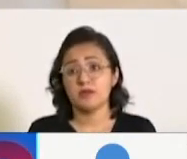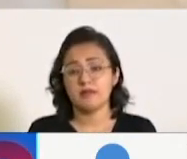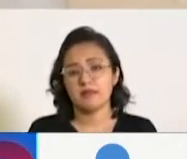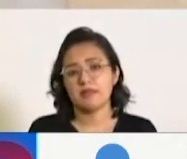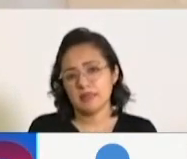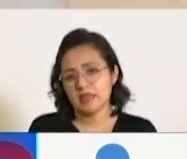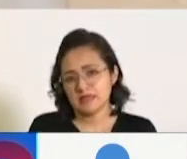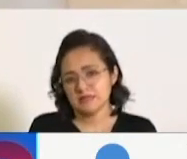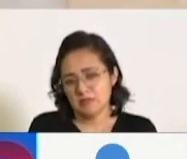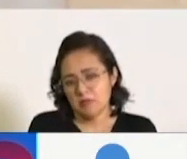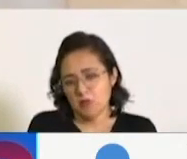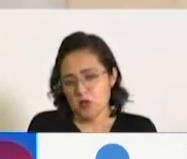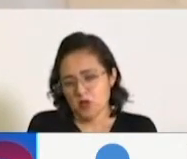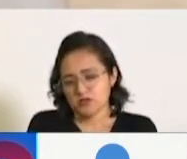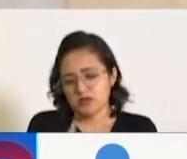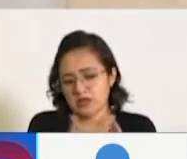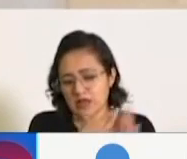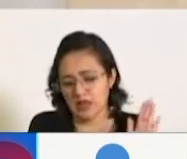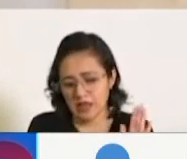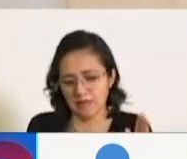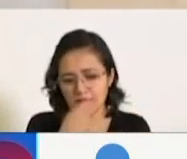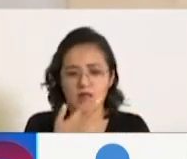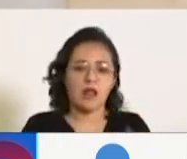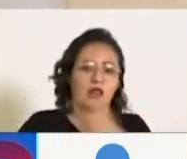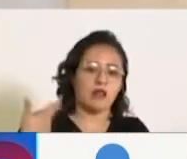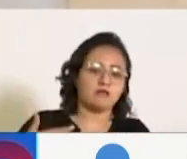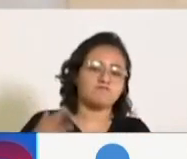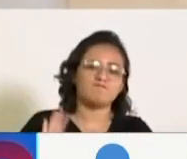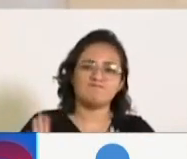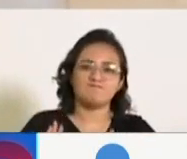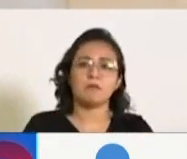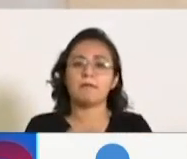Por eso son las medidas, para no regresar